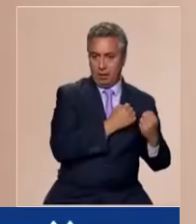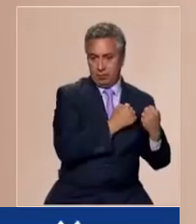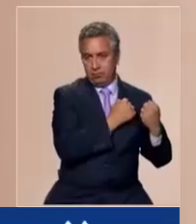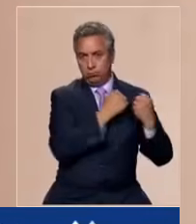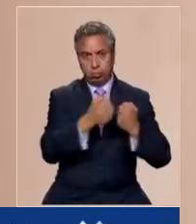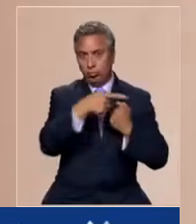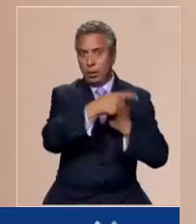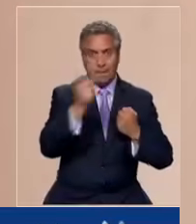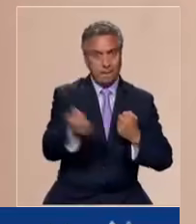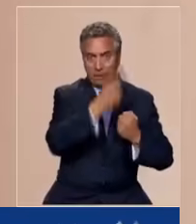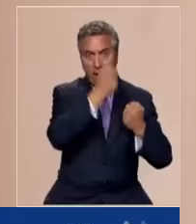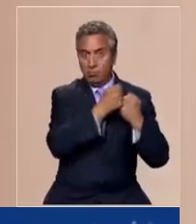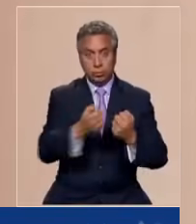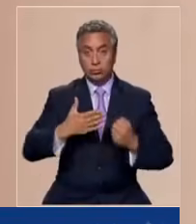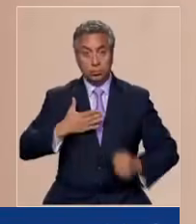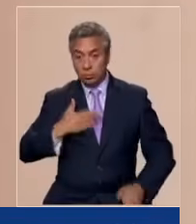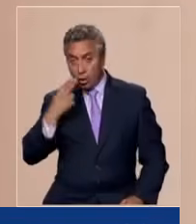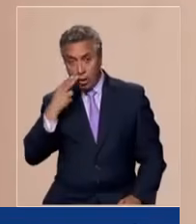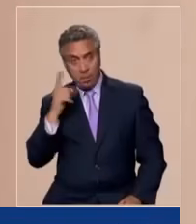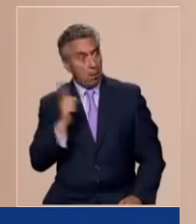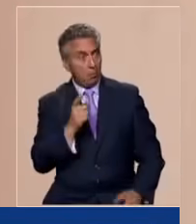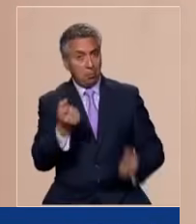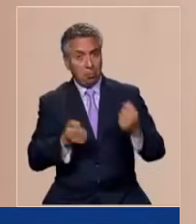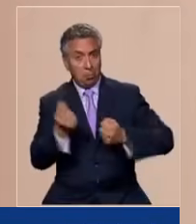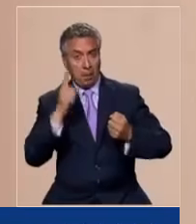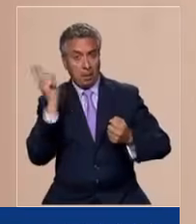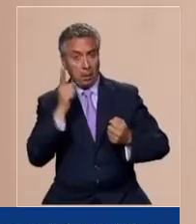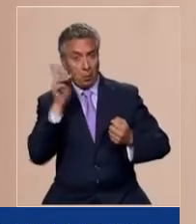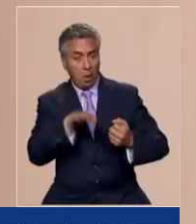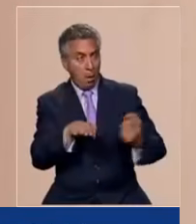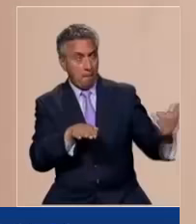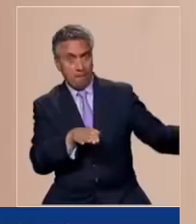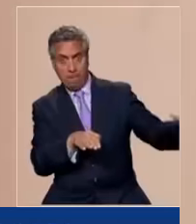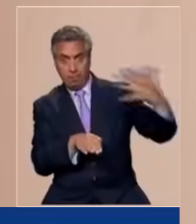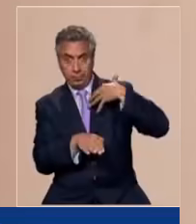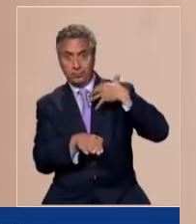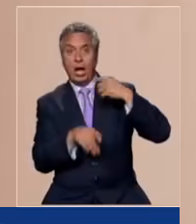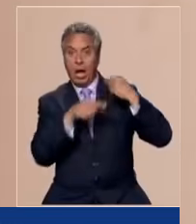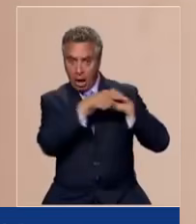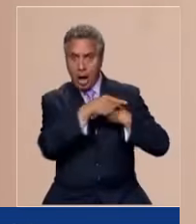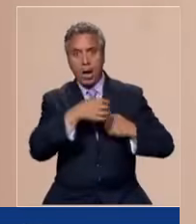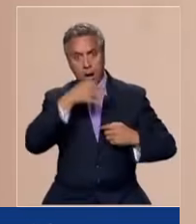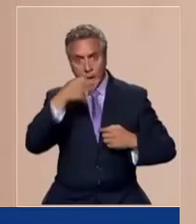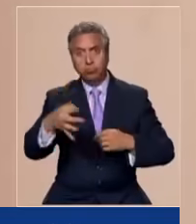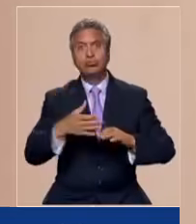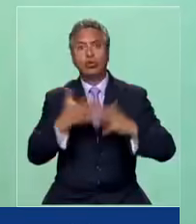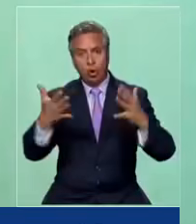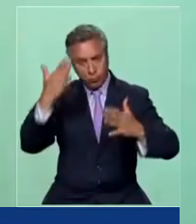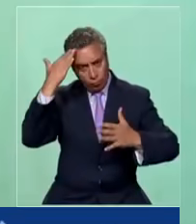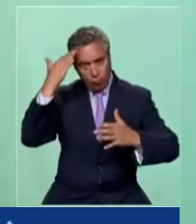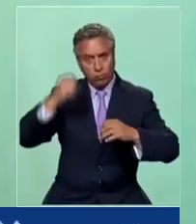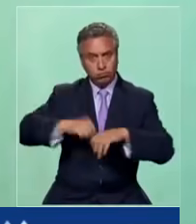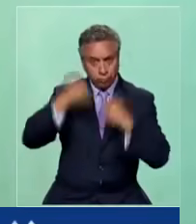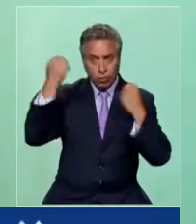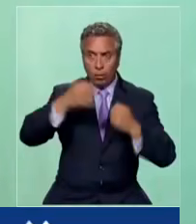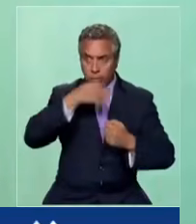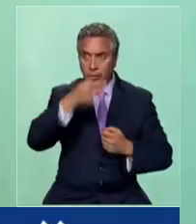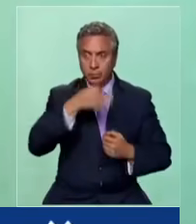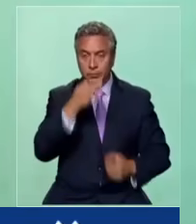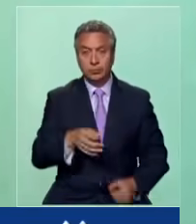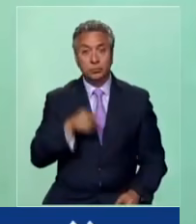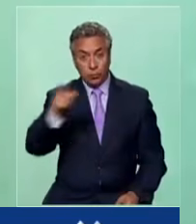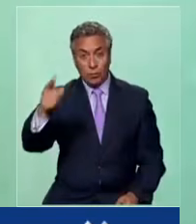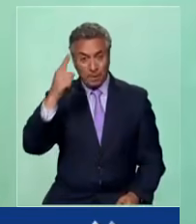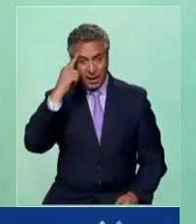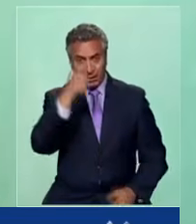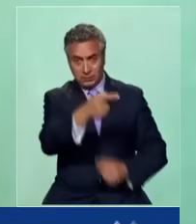por parte de ellos y no por parte de mi representado, al contrario. Ellos manifiestan cómo le rompieron la cabeza. ¿Tú crees que te defendiste de un